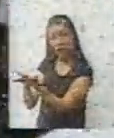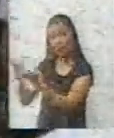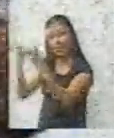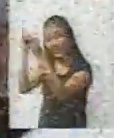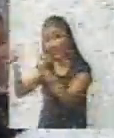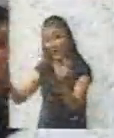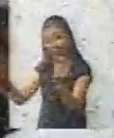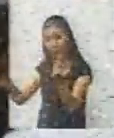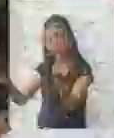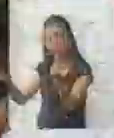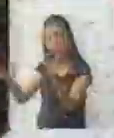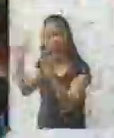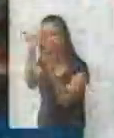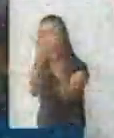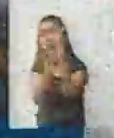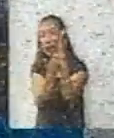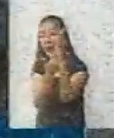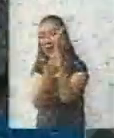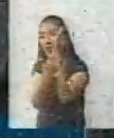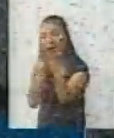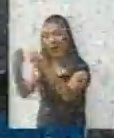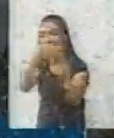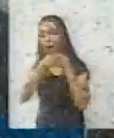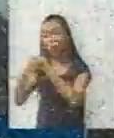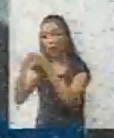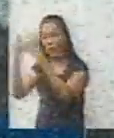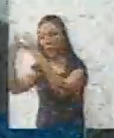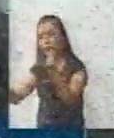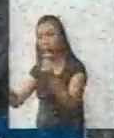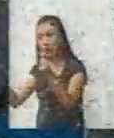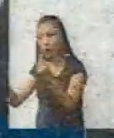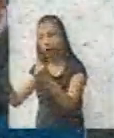nos pusieron abogado, hicieron un montón de problemas por el local. Y bueno,